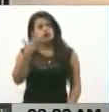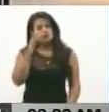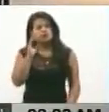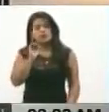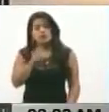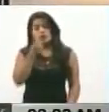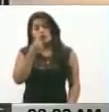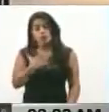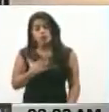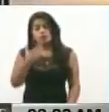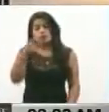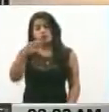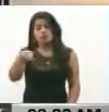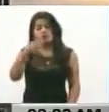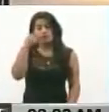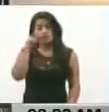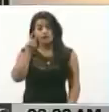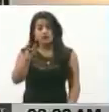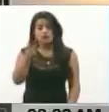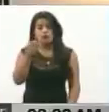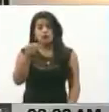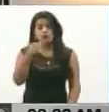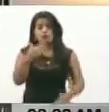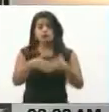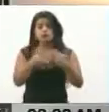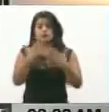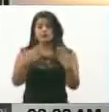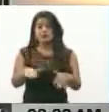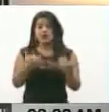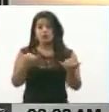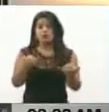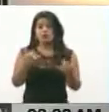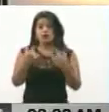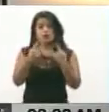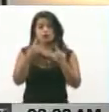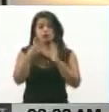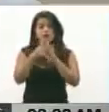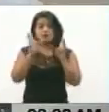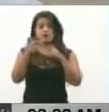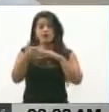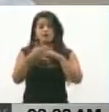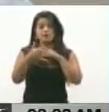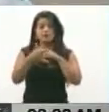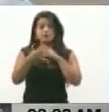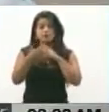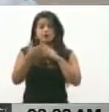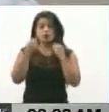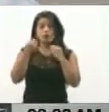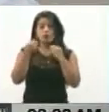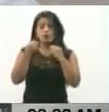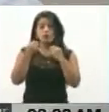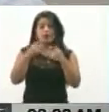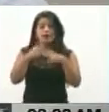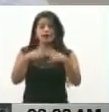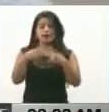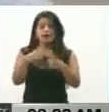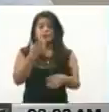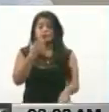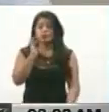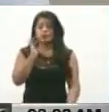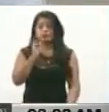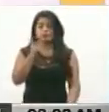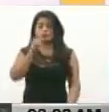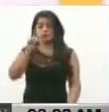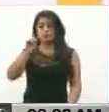lámina para que vean cómo es el proceso, ya que estamos hablando del tema de la interactividad, cómo se genera. Por ejemplo, aquí tenemos